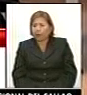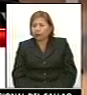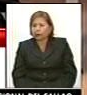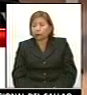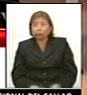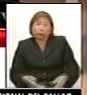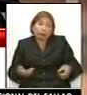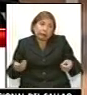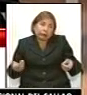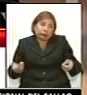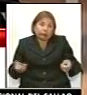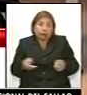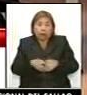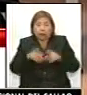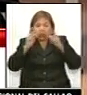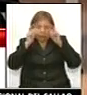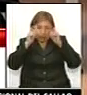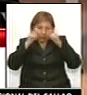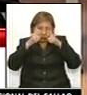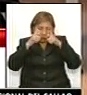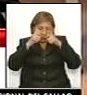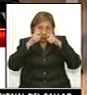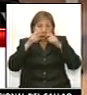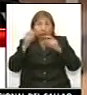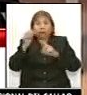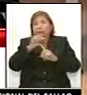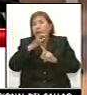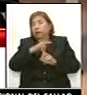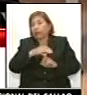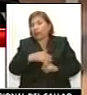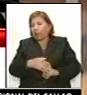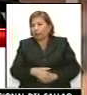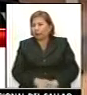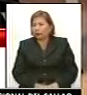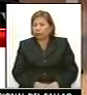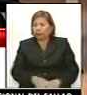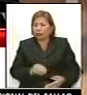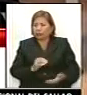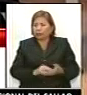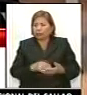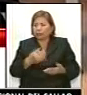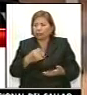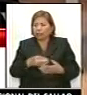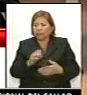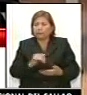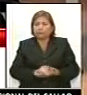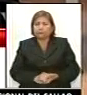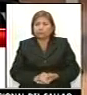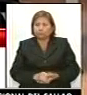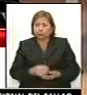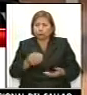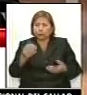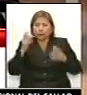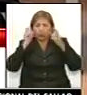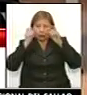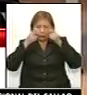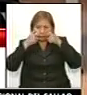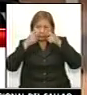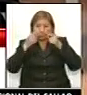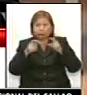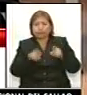Y claro, y si uno se quedaba dormido era un traidor, y si uno se quedaba dormido era un acomplejado, si uno se quedaba dormido